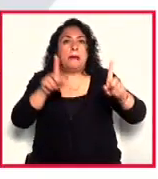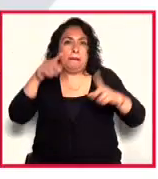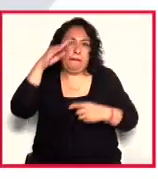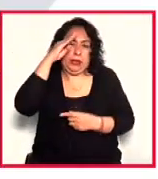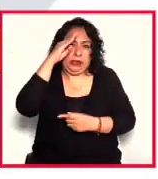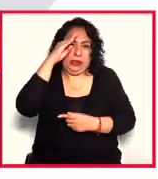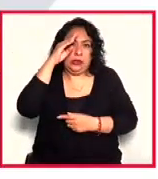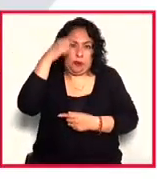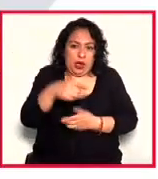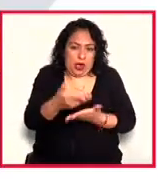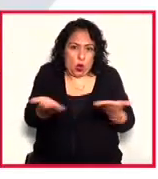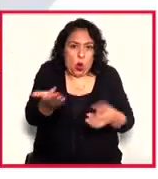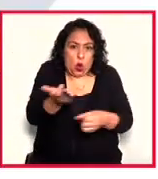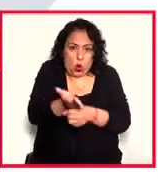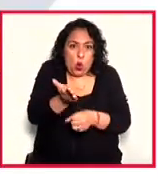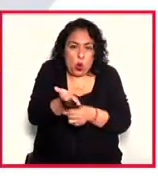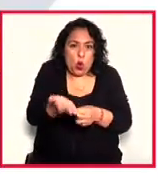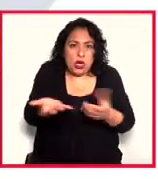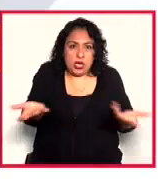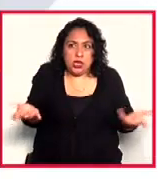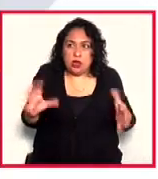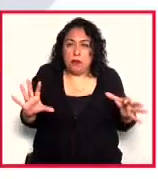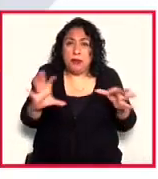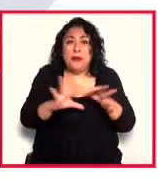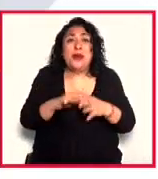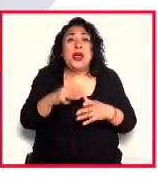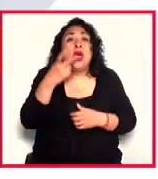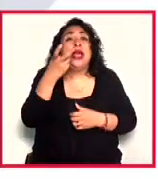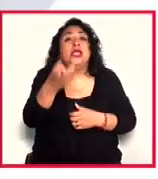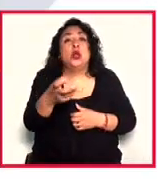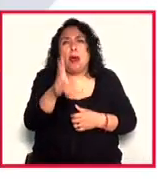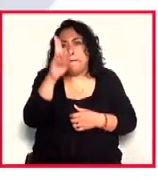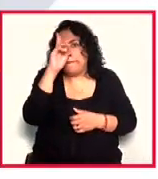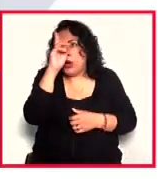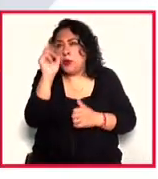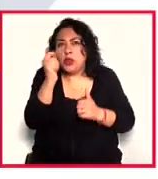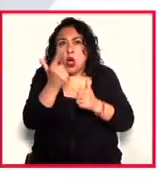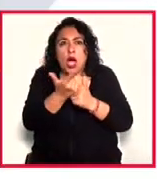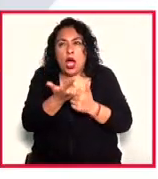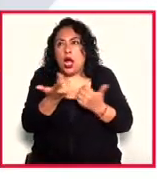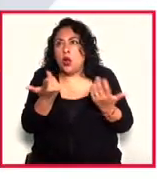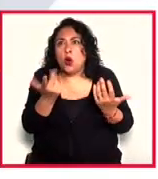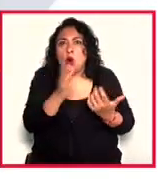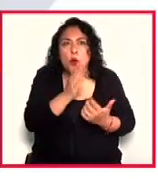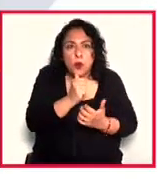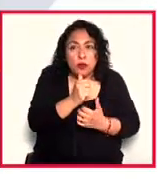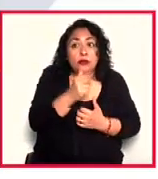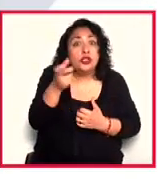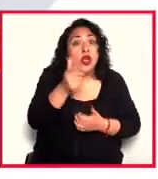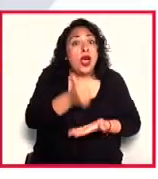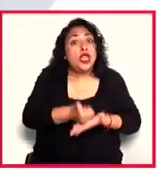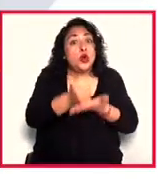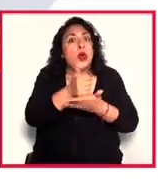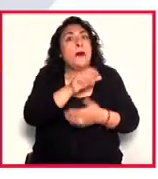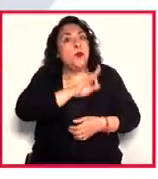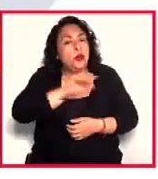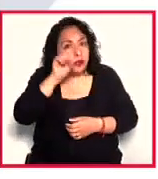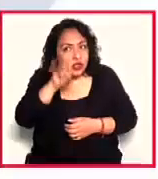para este momento. Pero entonces esto se volvió no solo una prohibición de algo que no podemos hacer, se volvió la posibilidad de lo que sí podemos